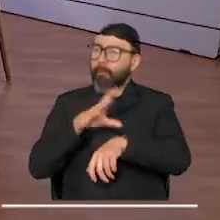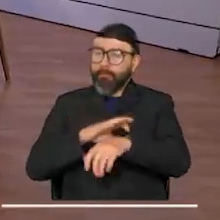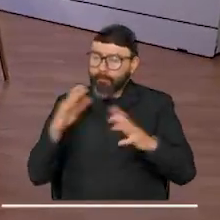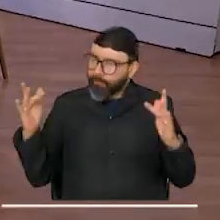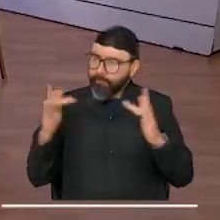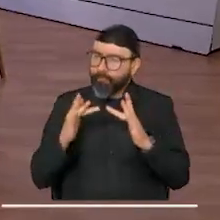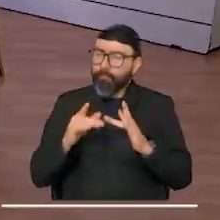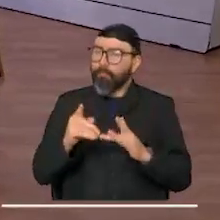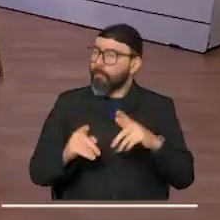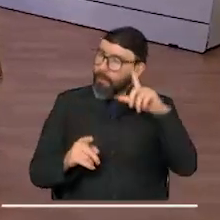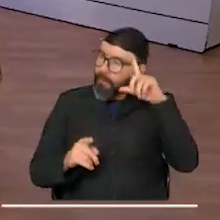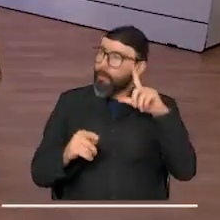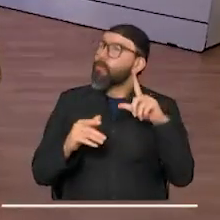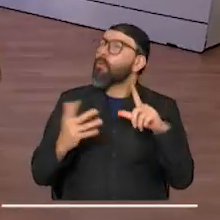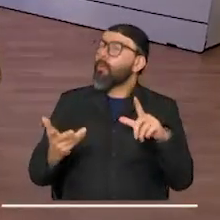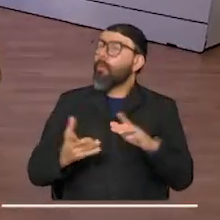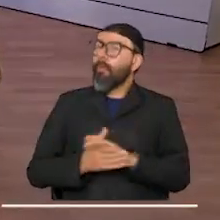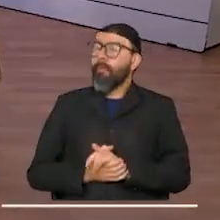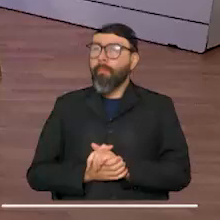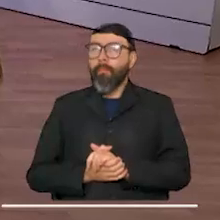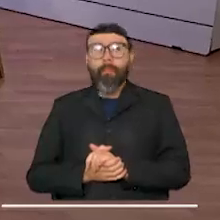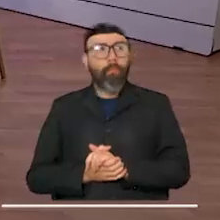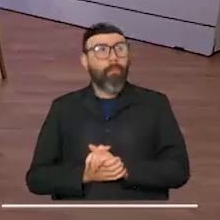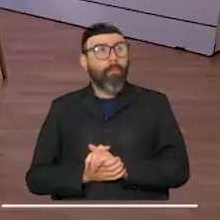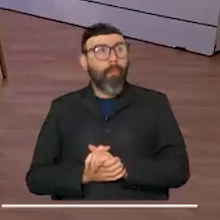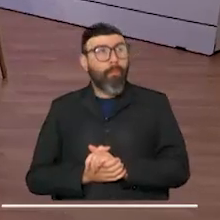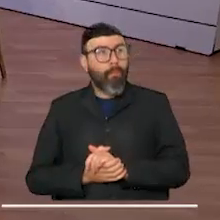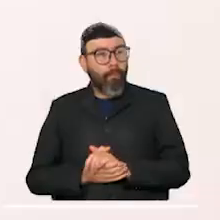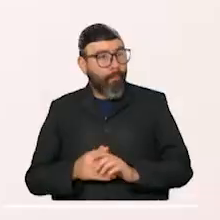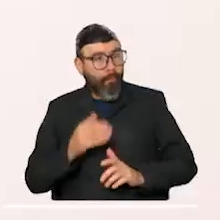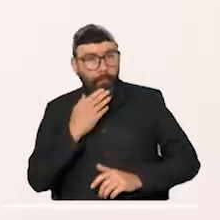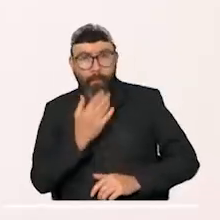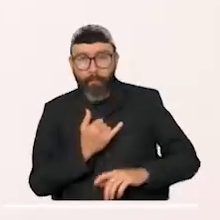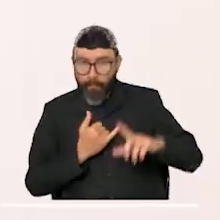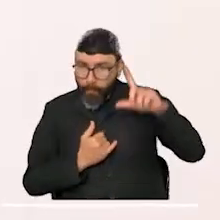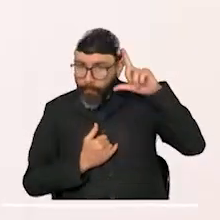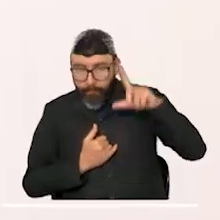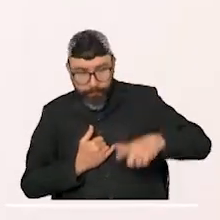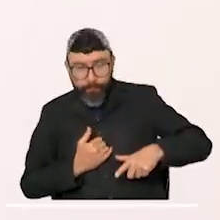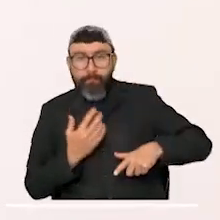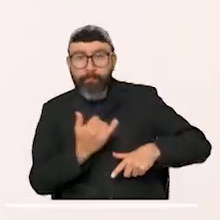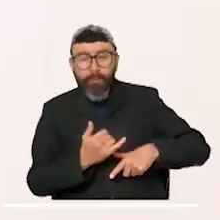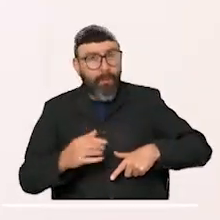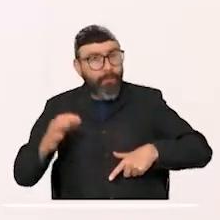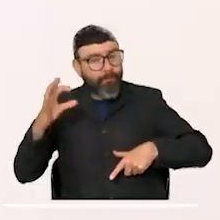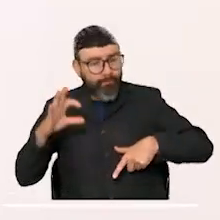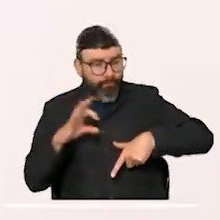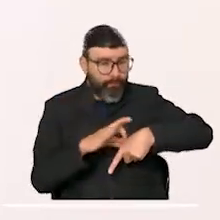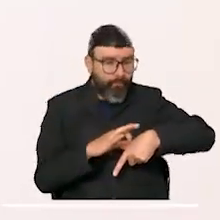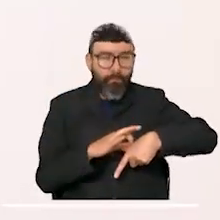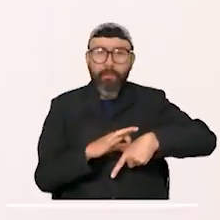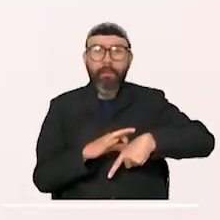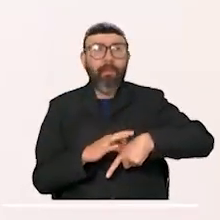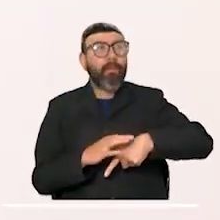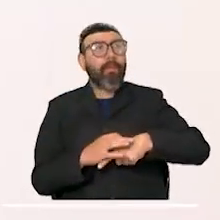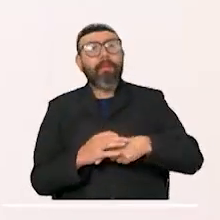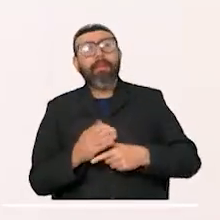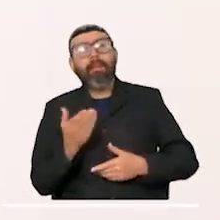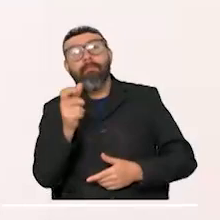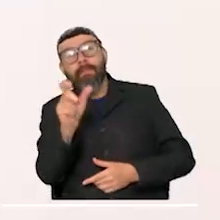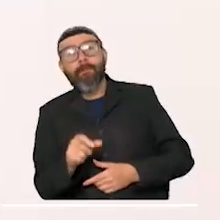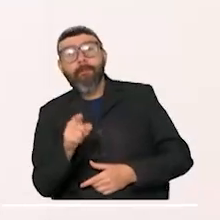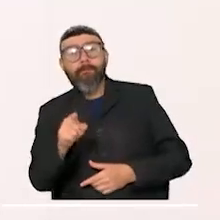vagina Bueno estamos hablando de tatuajes y piercings en el área genital sí depende del gusto de la persona